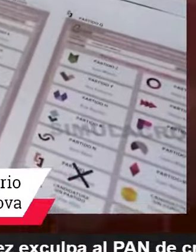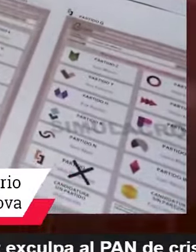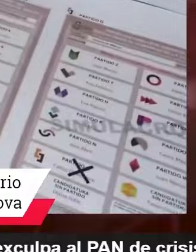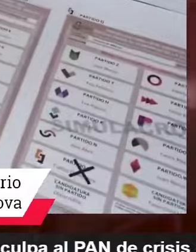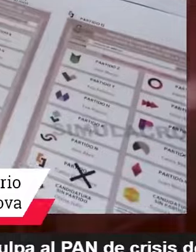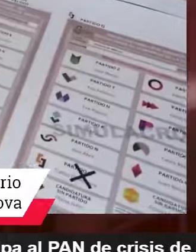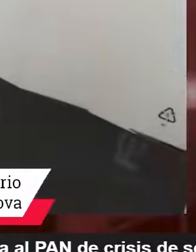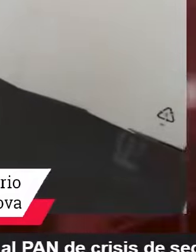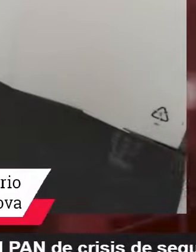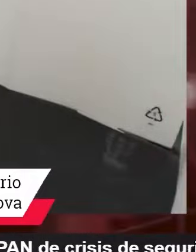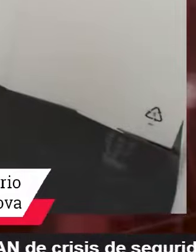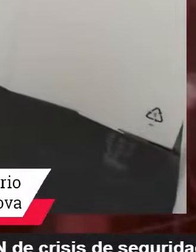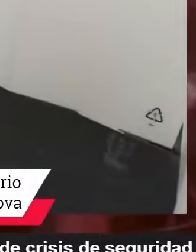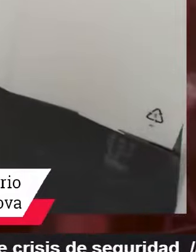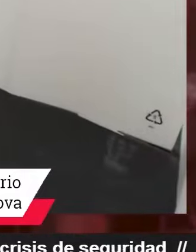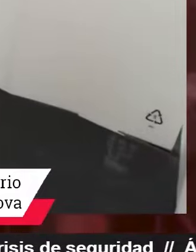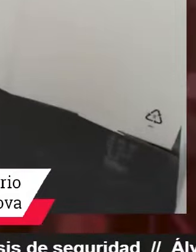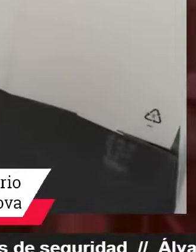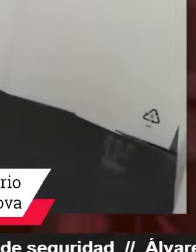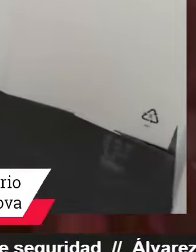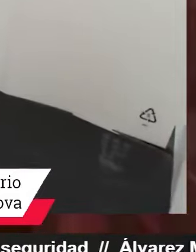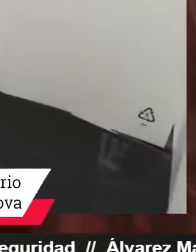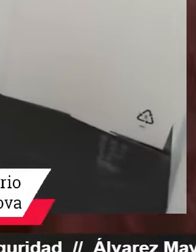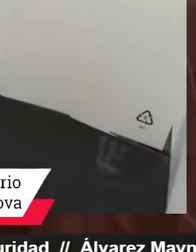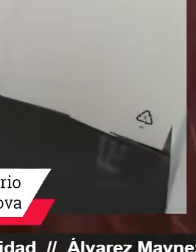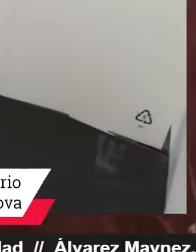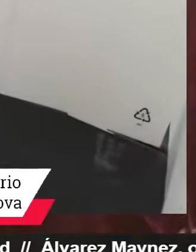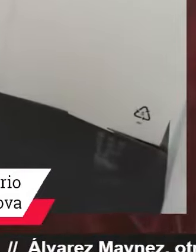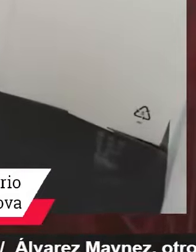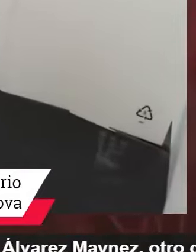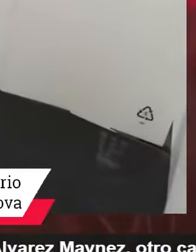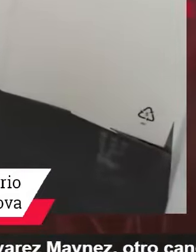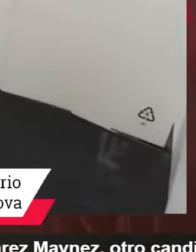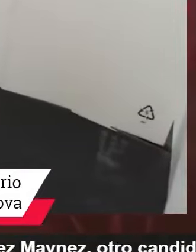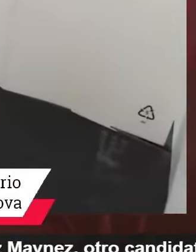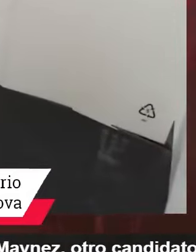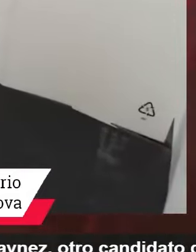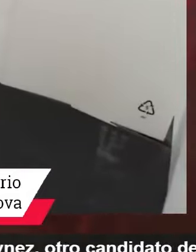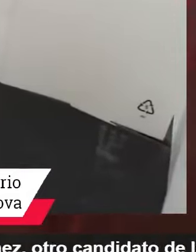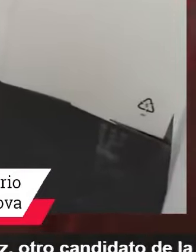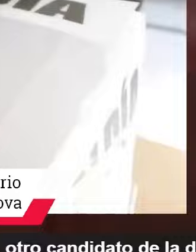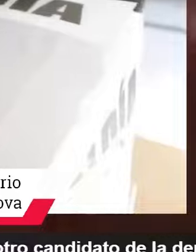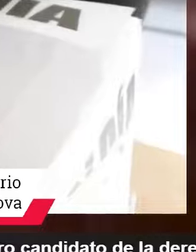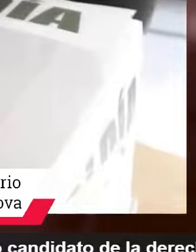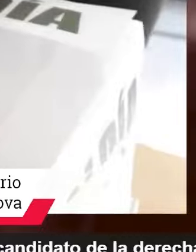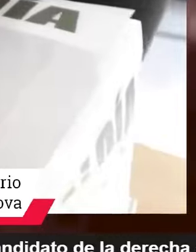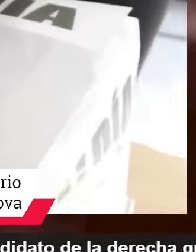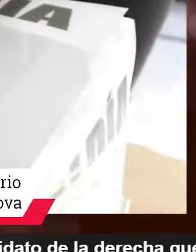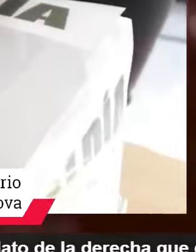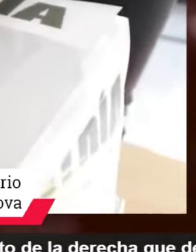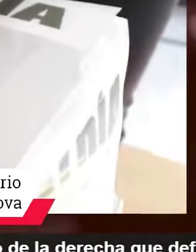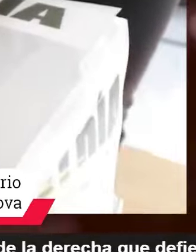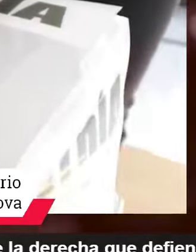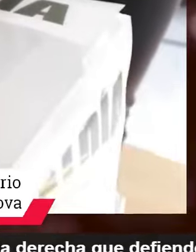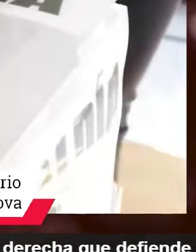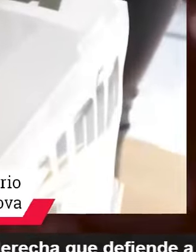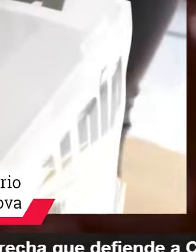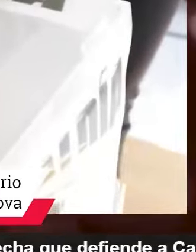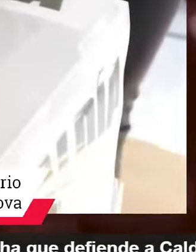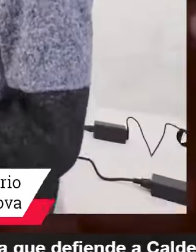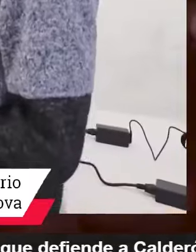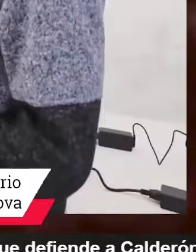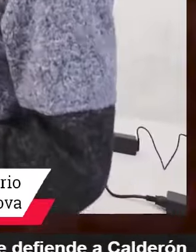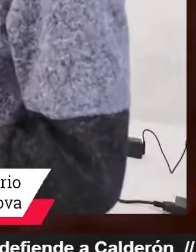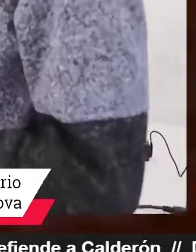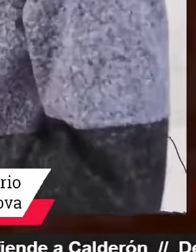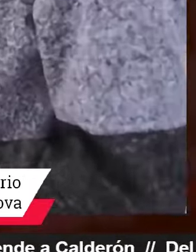internacional para la democracia y existencia electoral e idea internacional pero es el primer caso el que llama la atención que